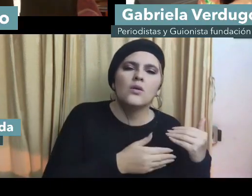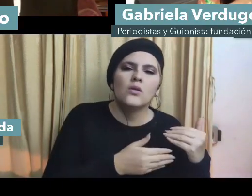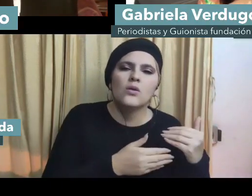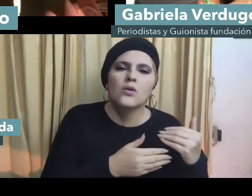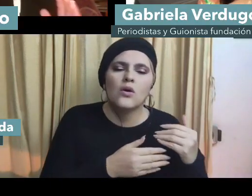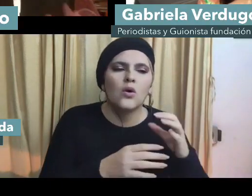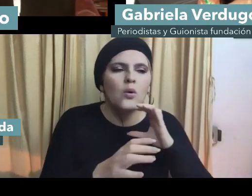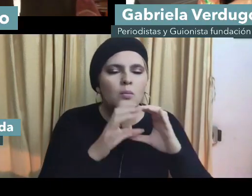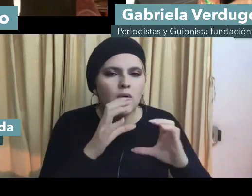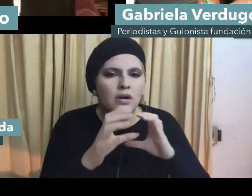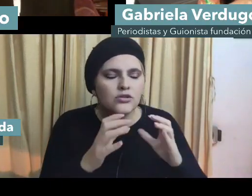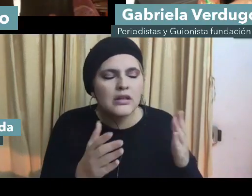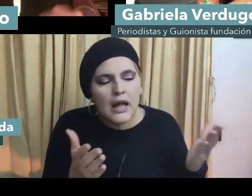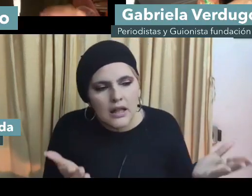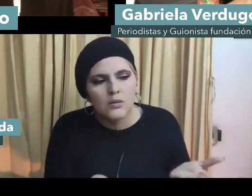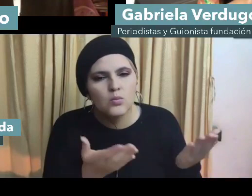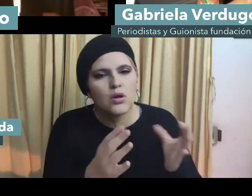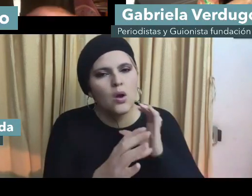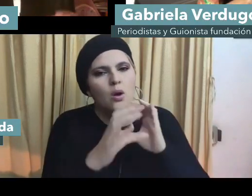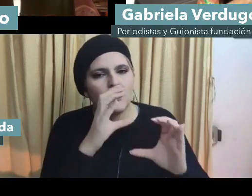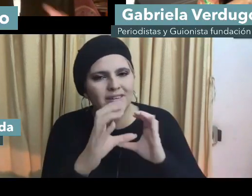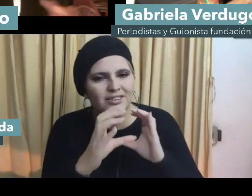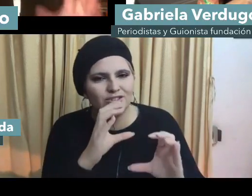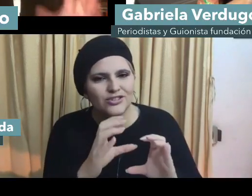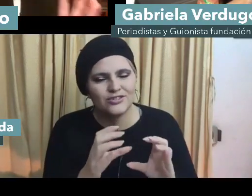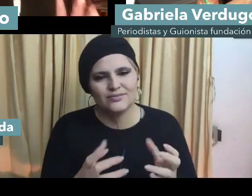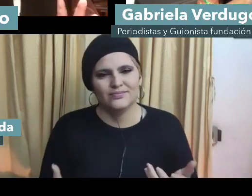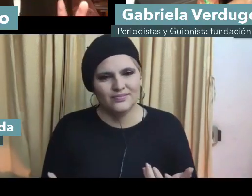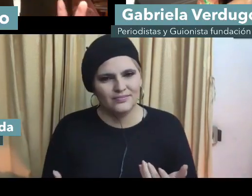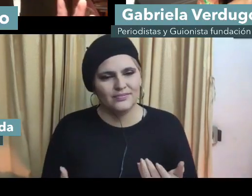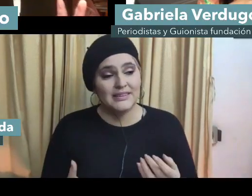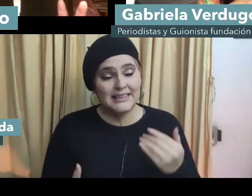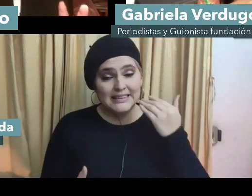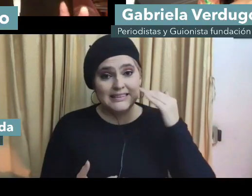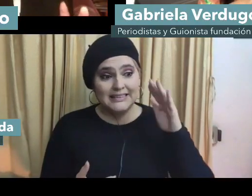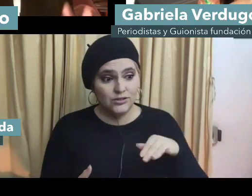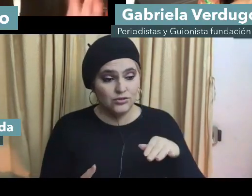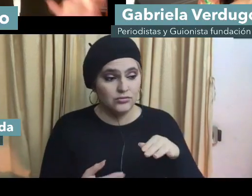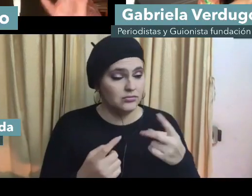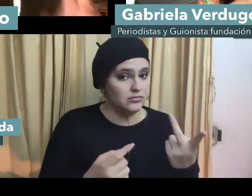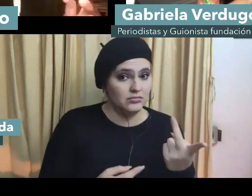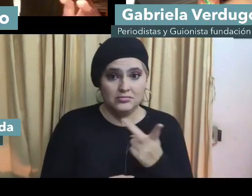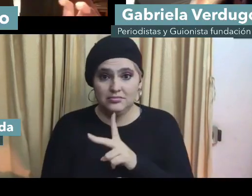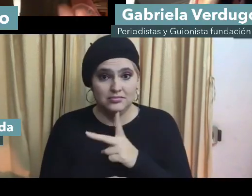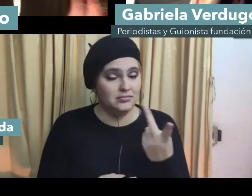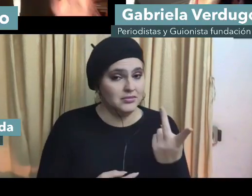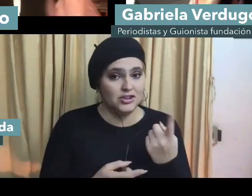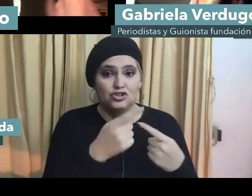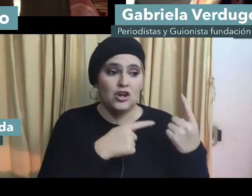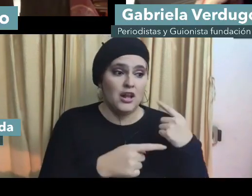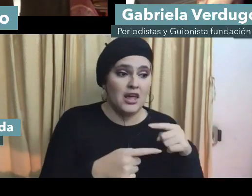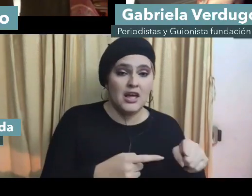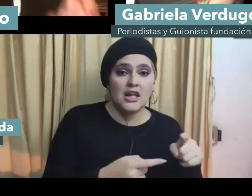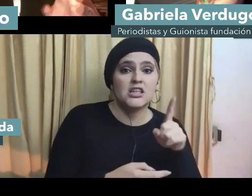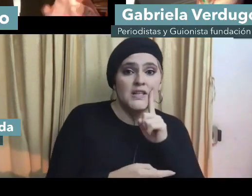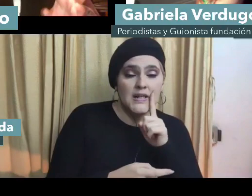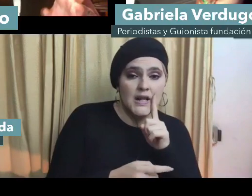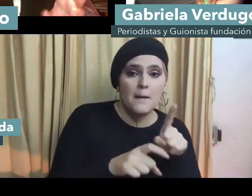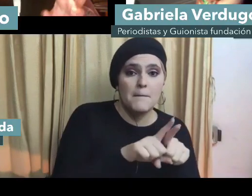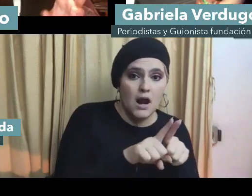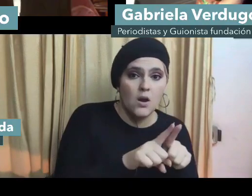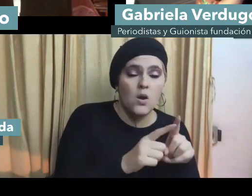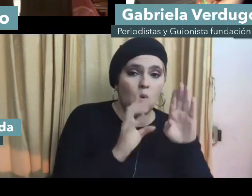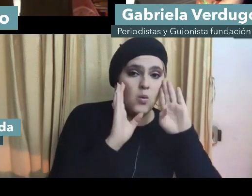comunicación. En ese mismo niño que tiene las 2 historias que comenté, esos 2 niños deben entrar a